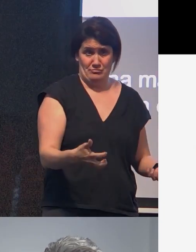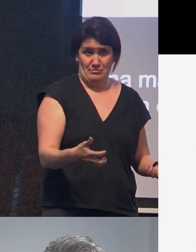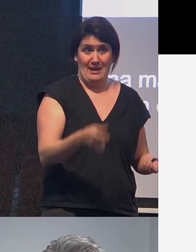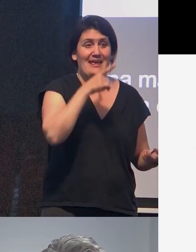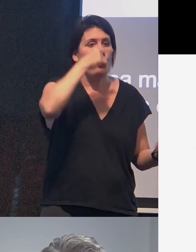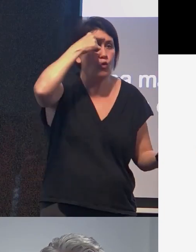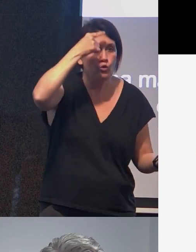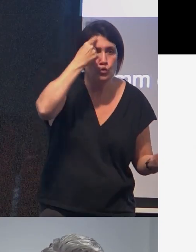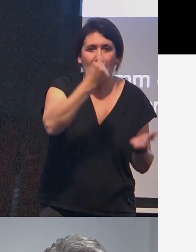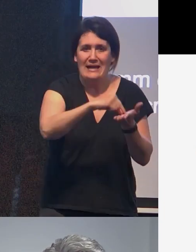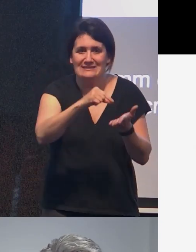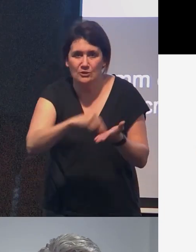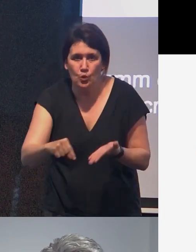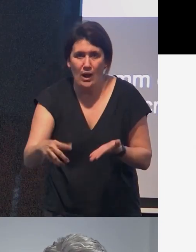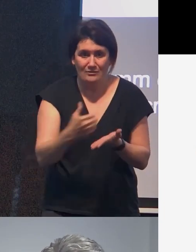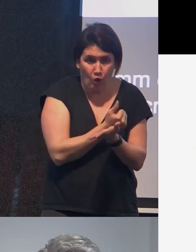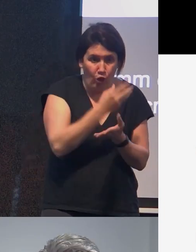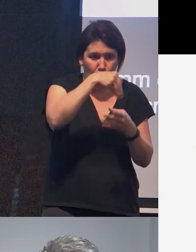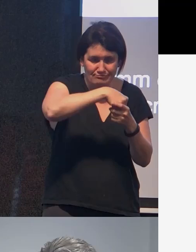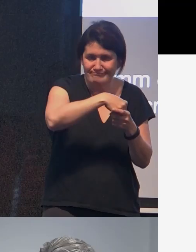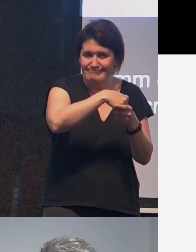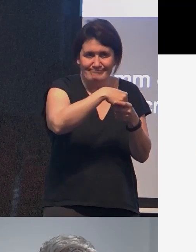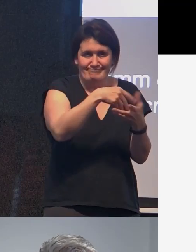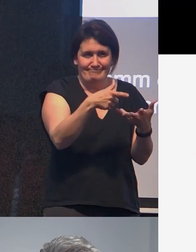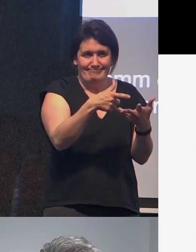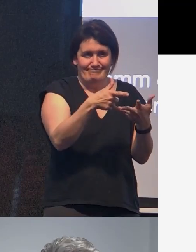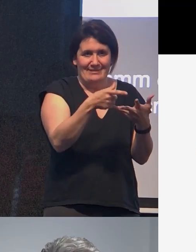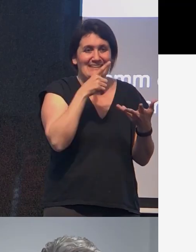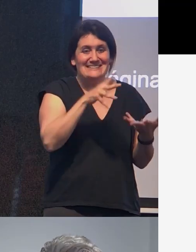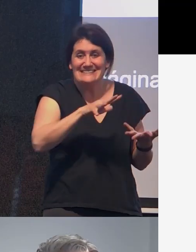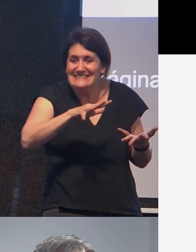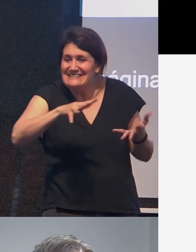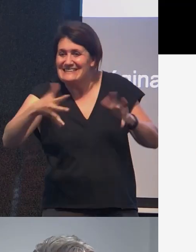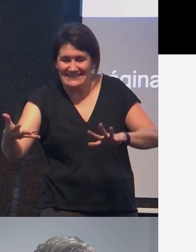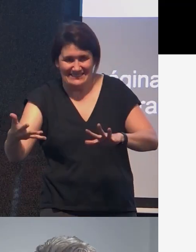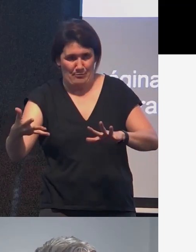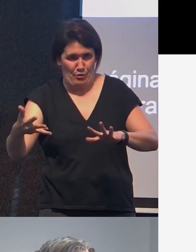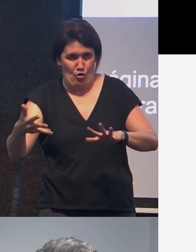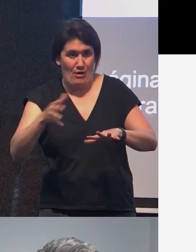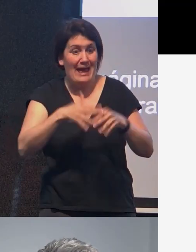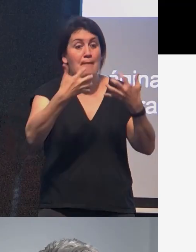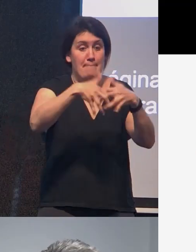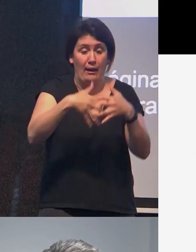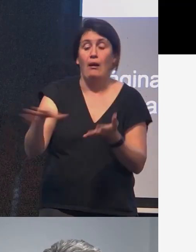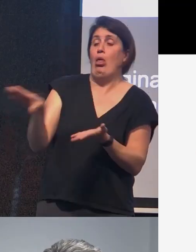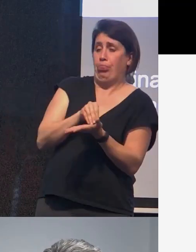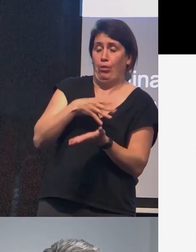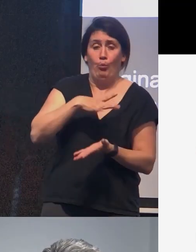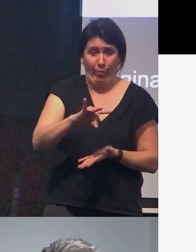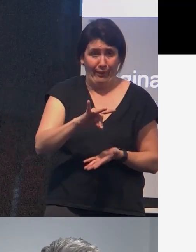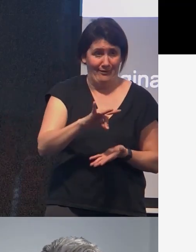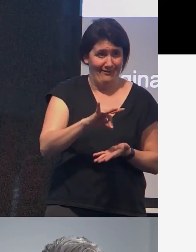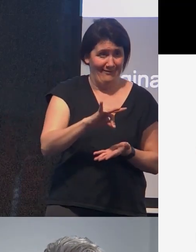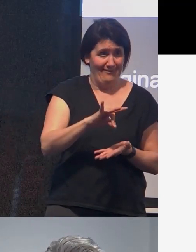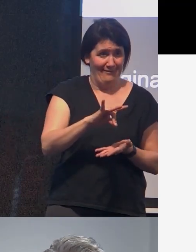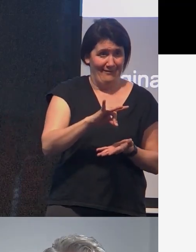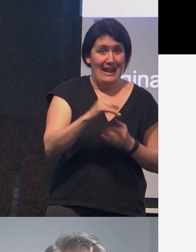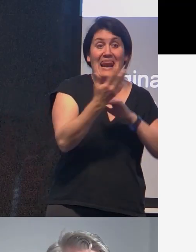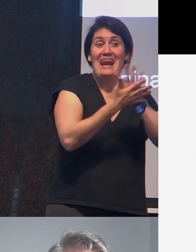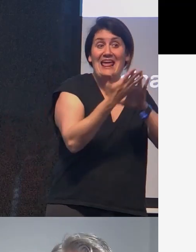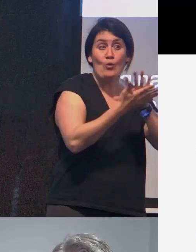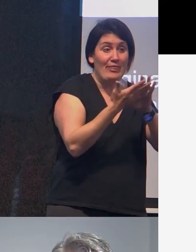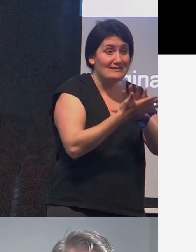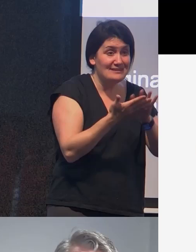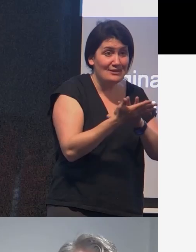la escritura al final es una especie de transcripción que la máquina pueda entender. La lengua de